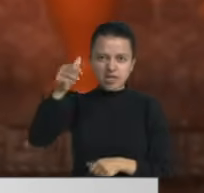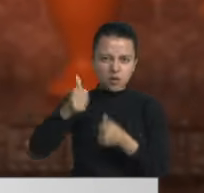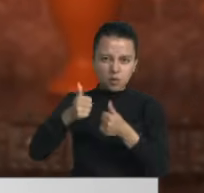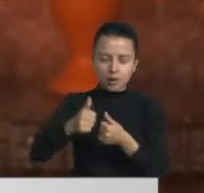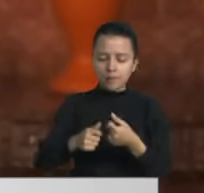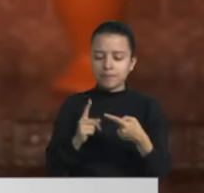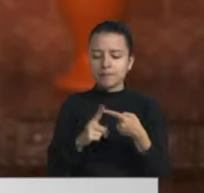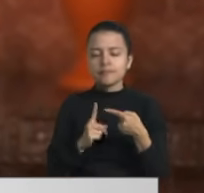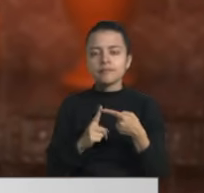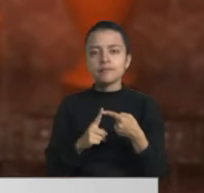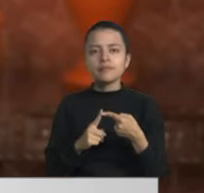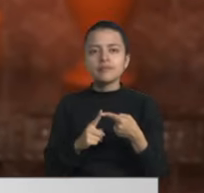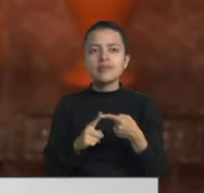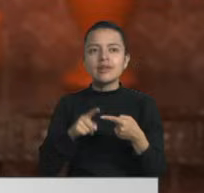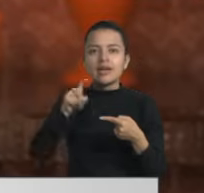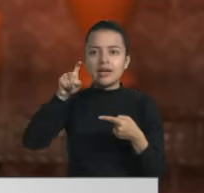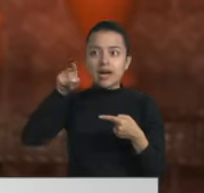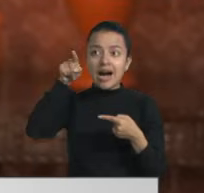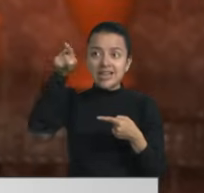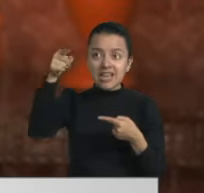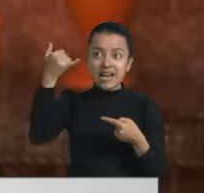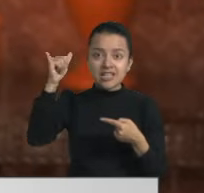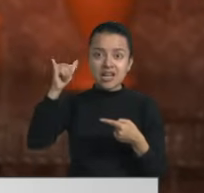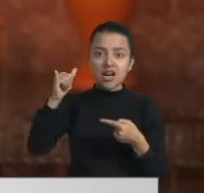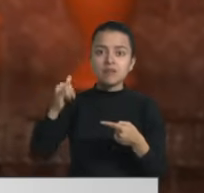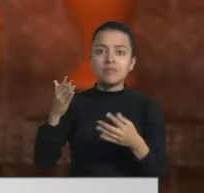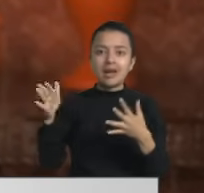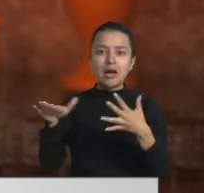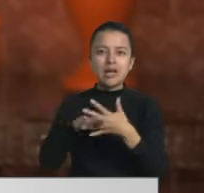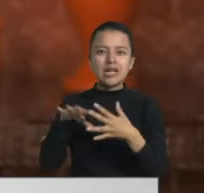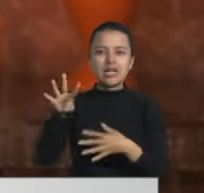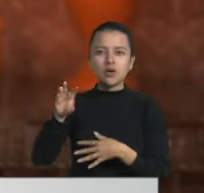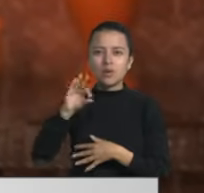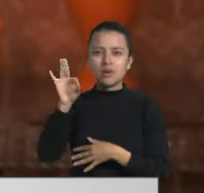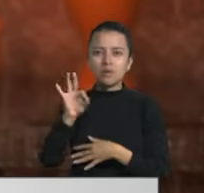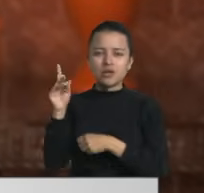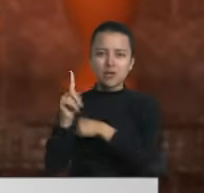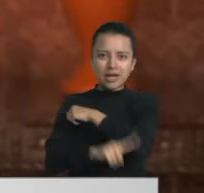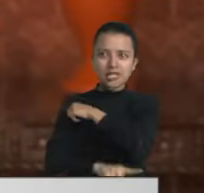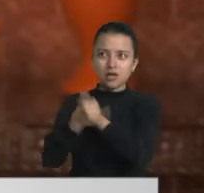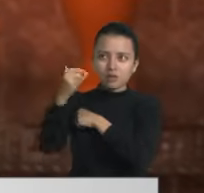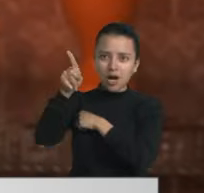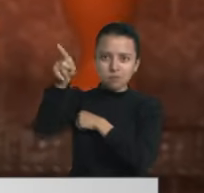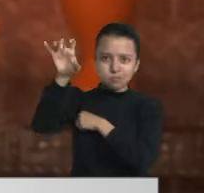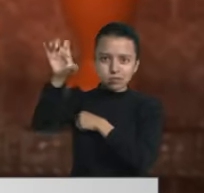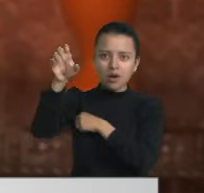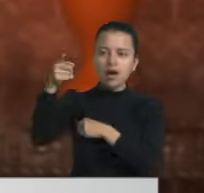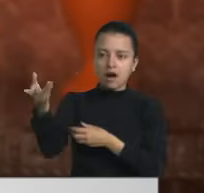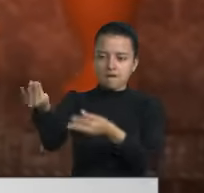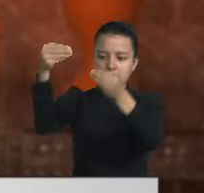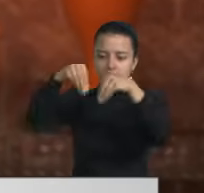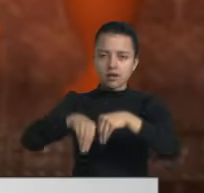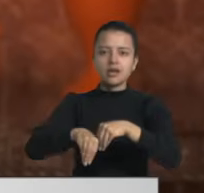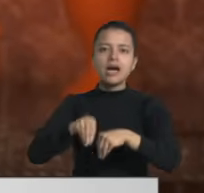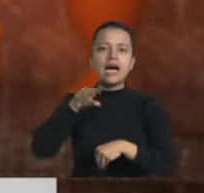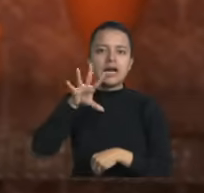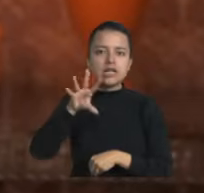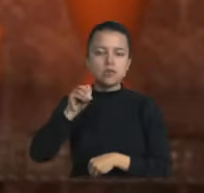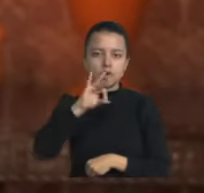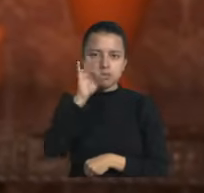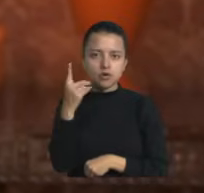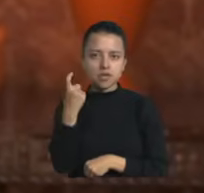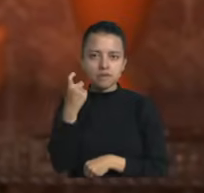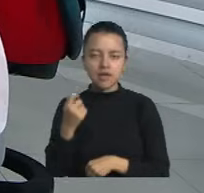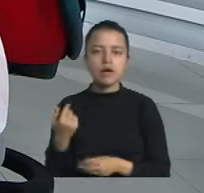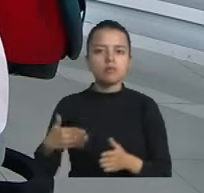que cumplan la mitad de la pena, y otra, por supuesto, que hayan sido condenados. Es por lo pronto la información que originamos en directo desde el Palacio de San Carlos en el